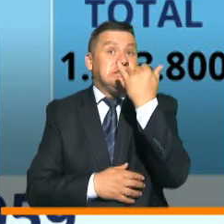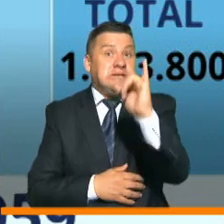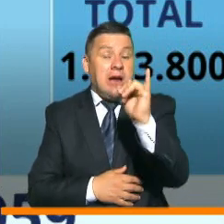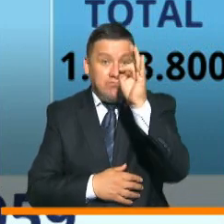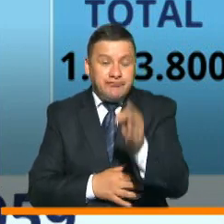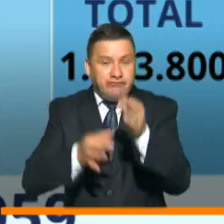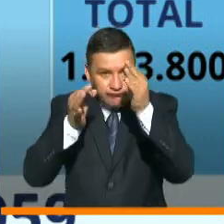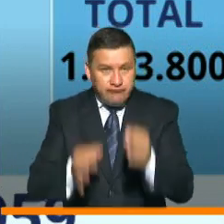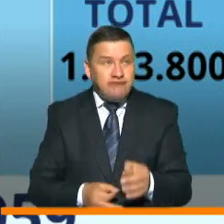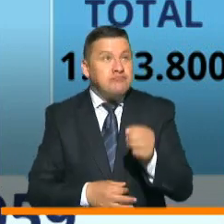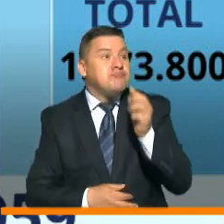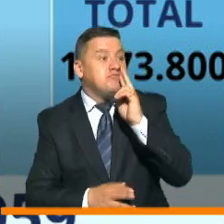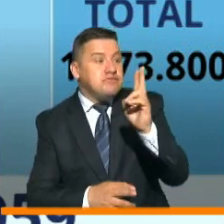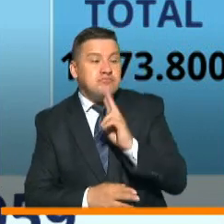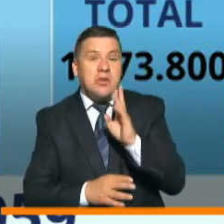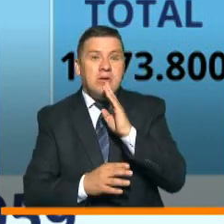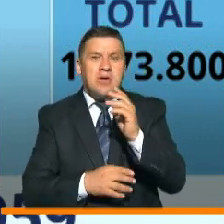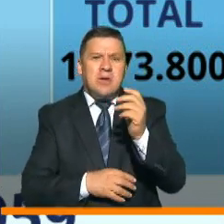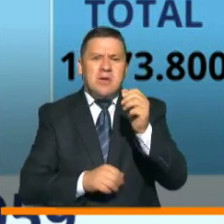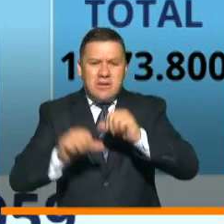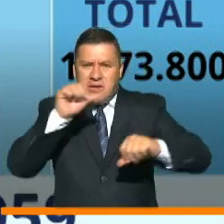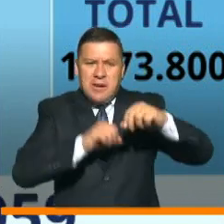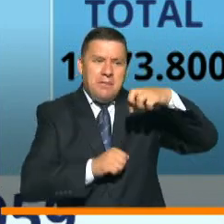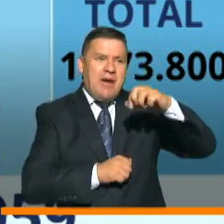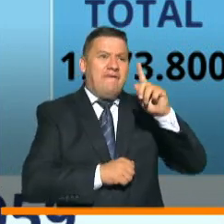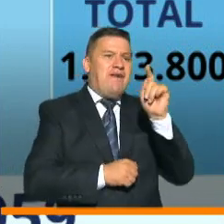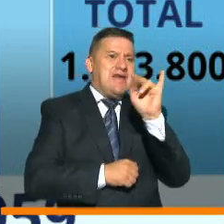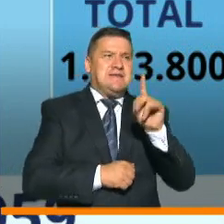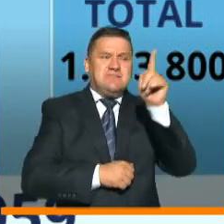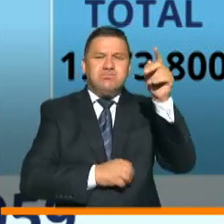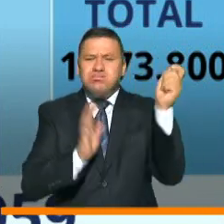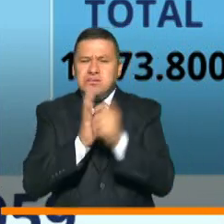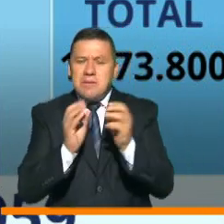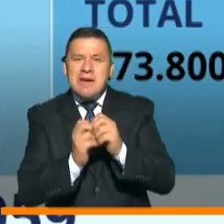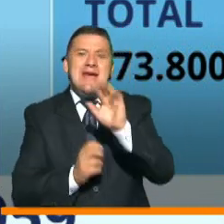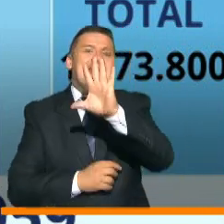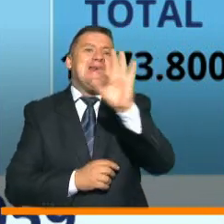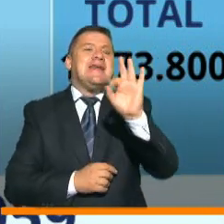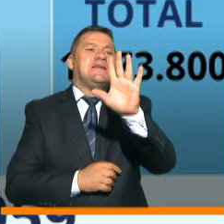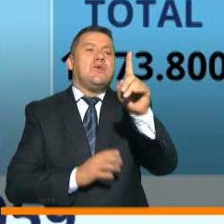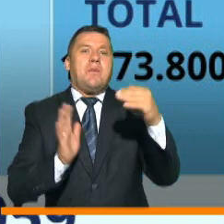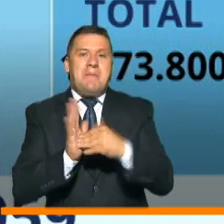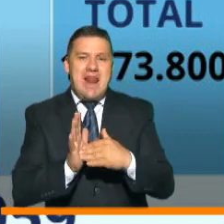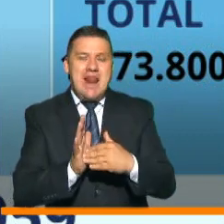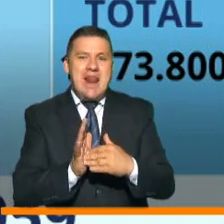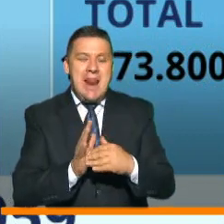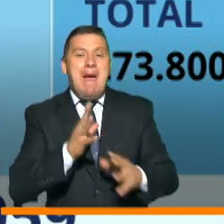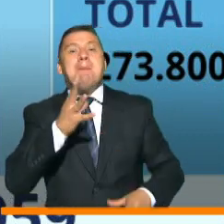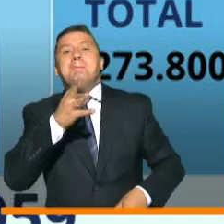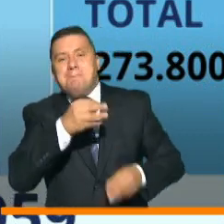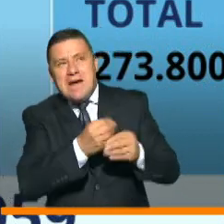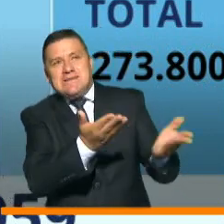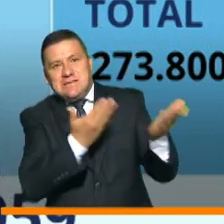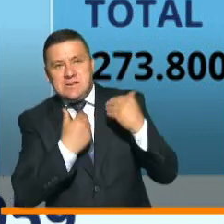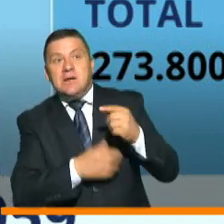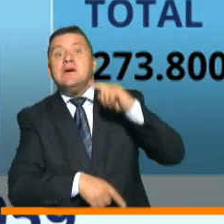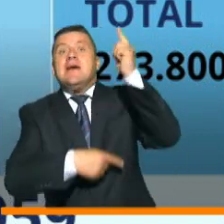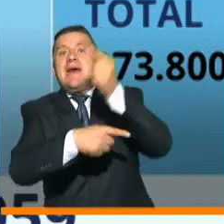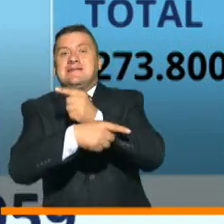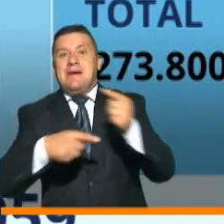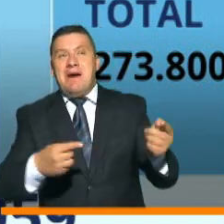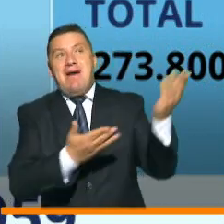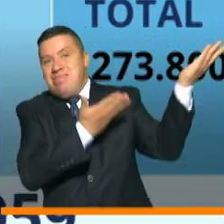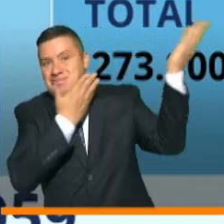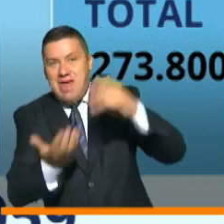tenemos confirmación por parte de la farmacéutica Pfizer para llegar con 551.000 dosis adicionales la próxima